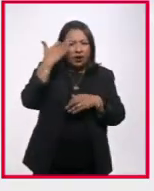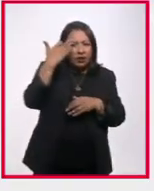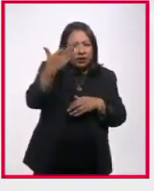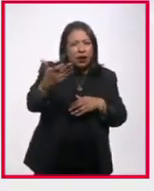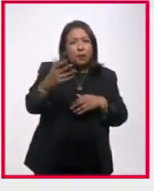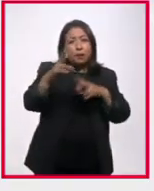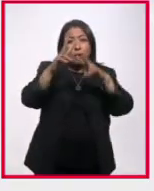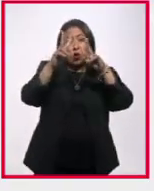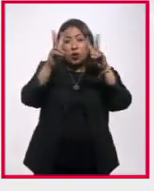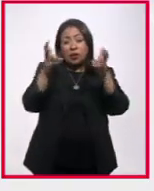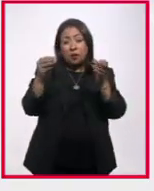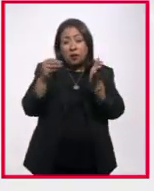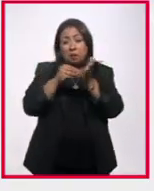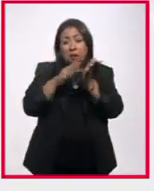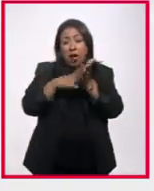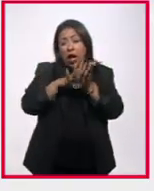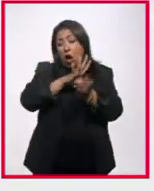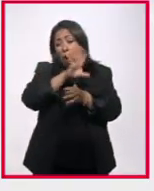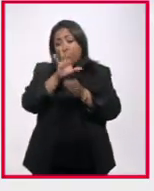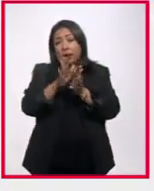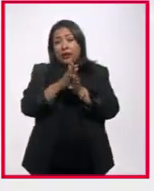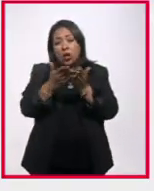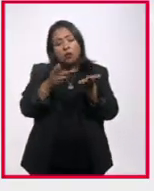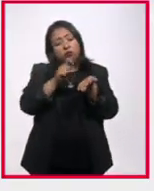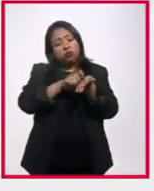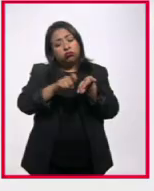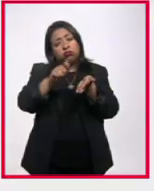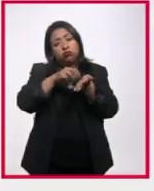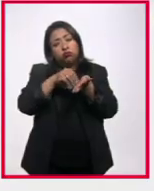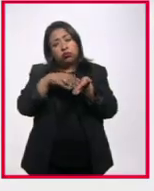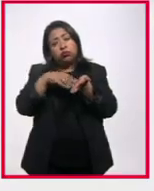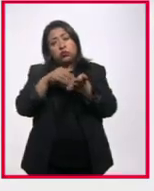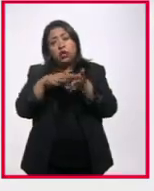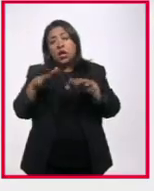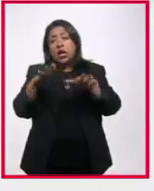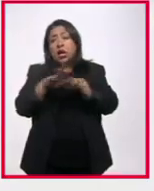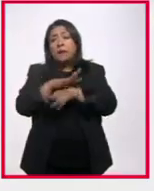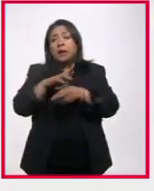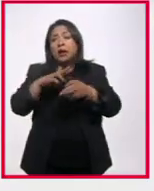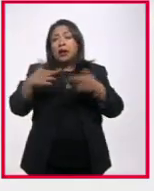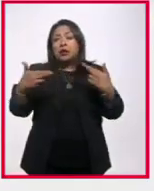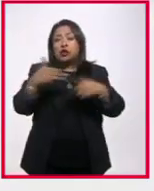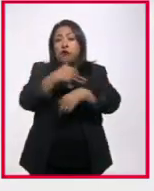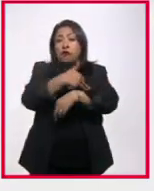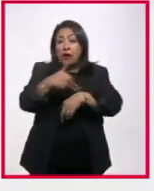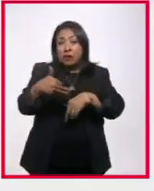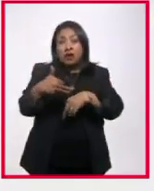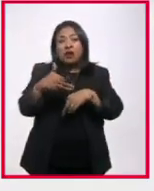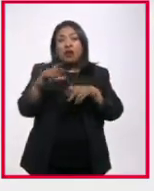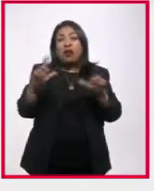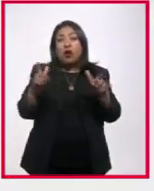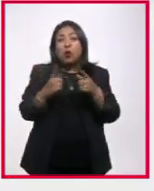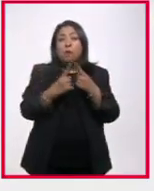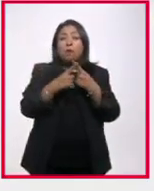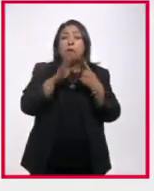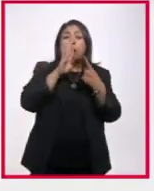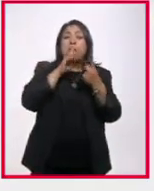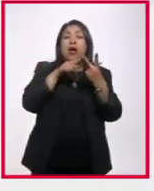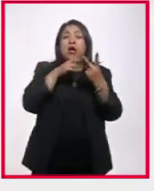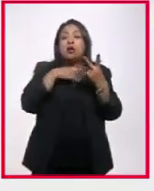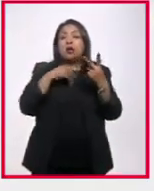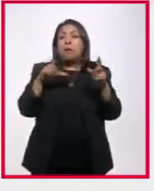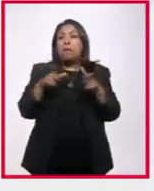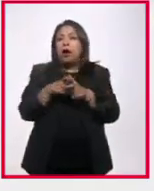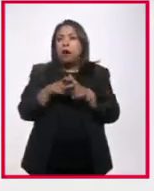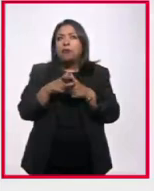todo el libro y a través de los cuales la escritora narra cómo cambia la relación de una familia entera que se ve reducida a una madre y a un hijo.